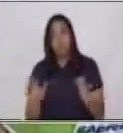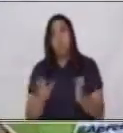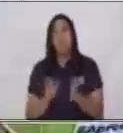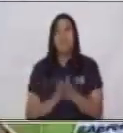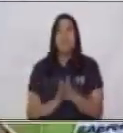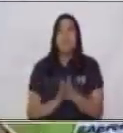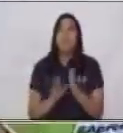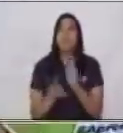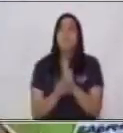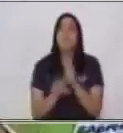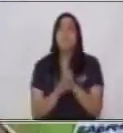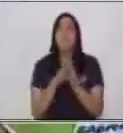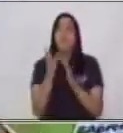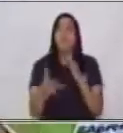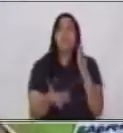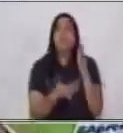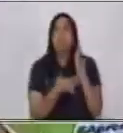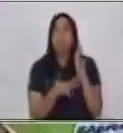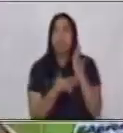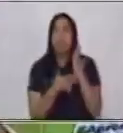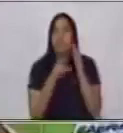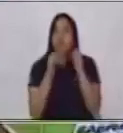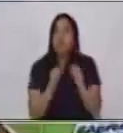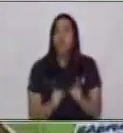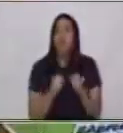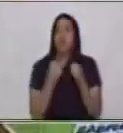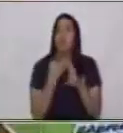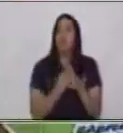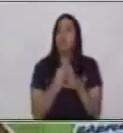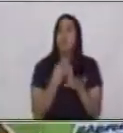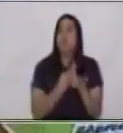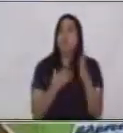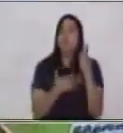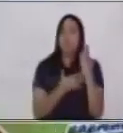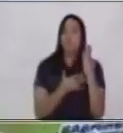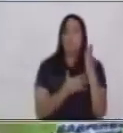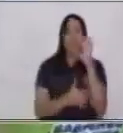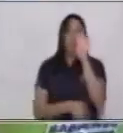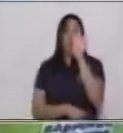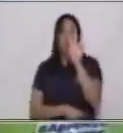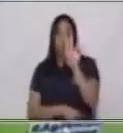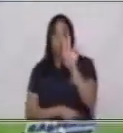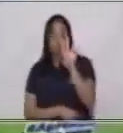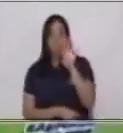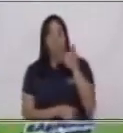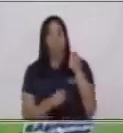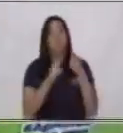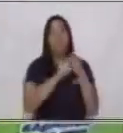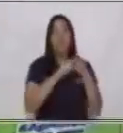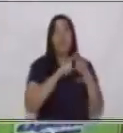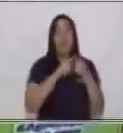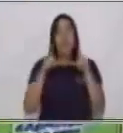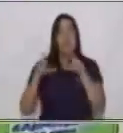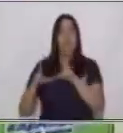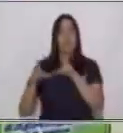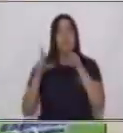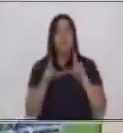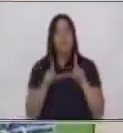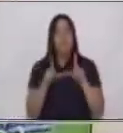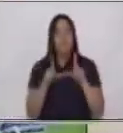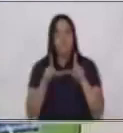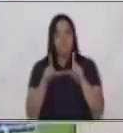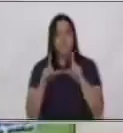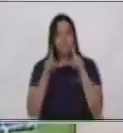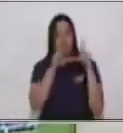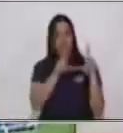técnicas podemos utilizar entonces nosotros para resumir? 4 técnicas. Tenemos las fichas, son parecidas a las